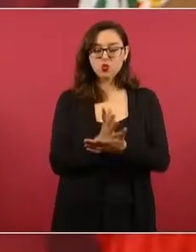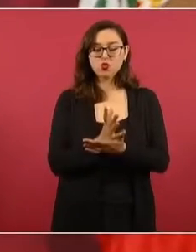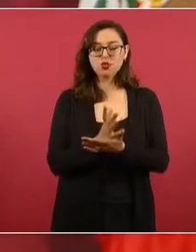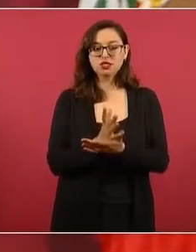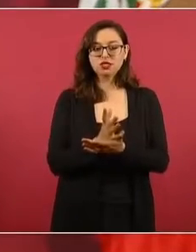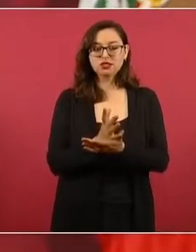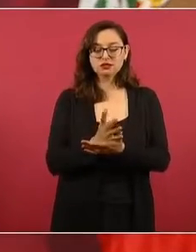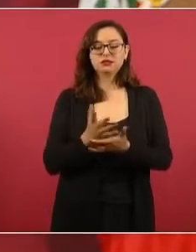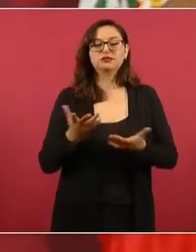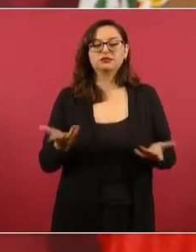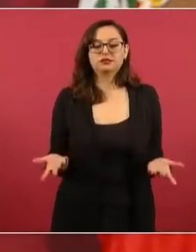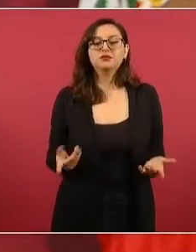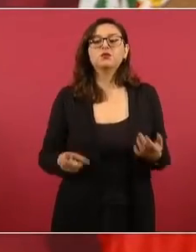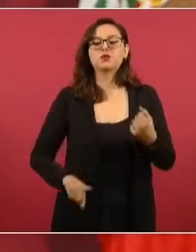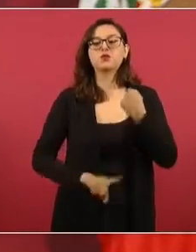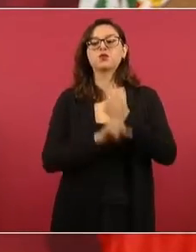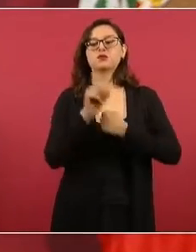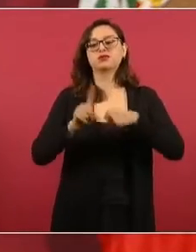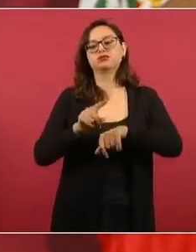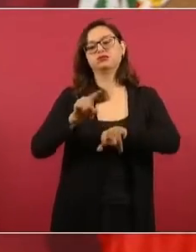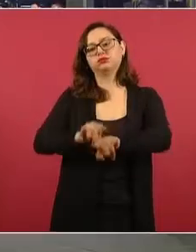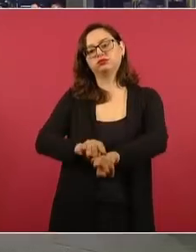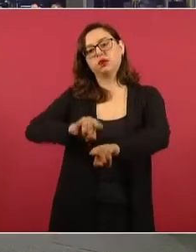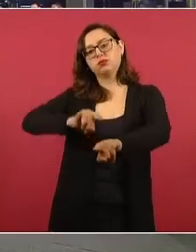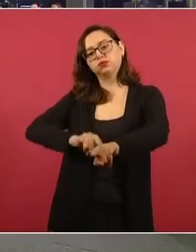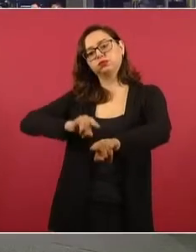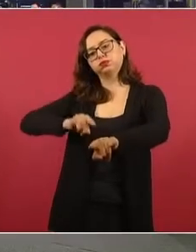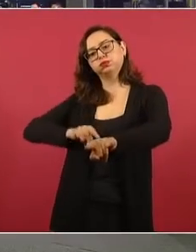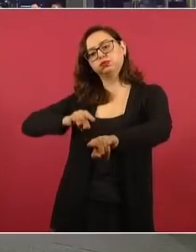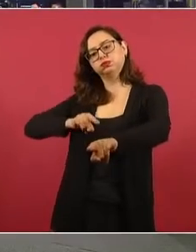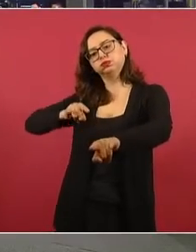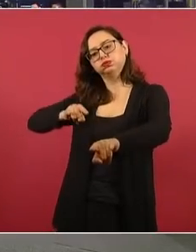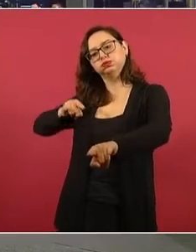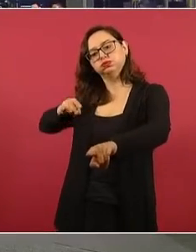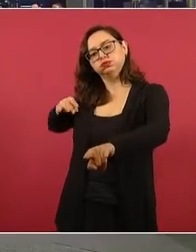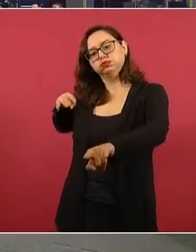y crear colas,